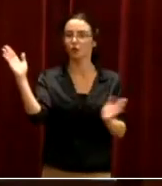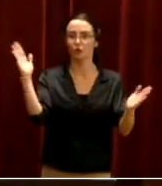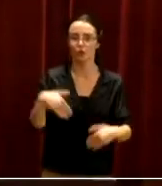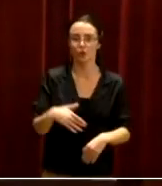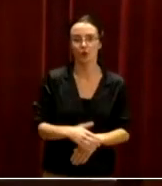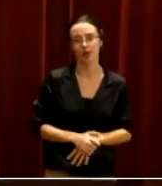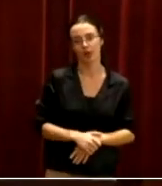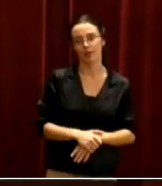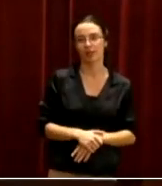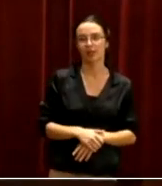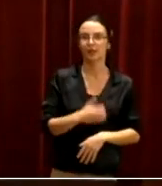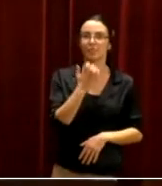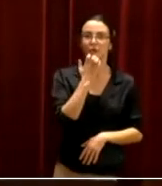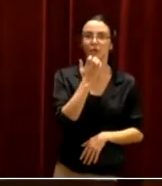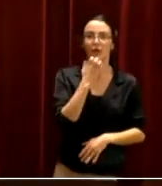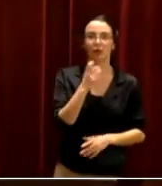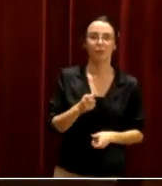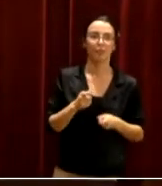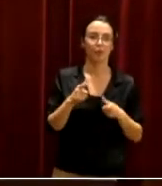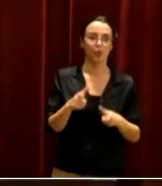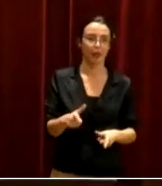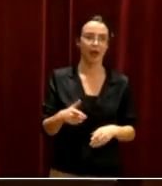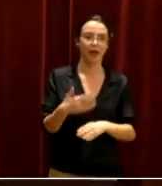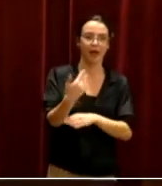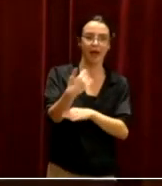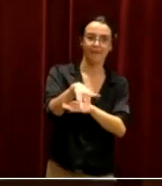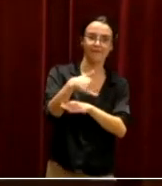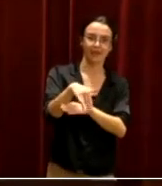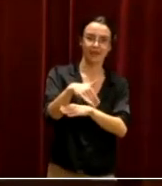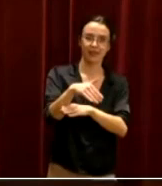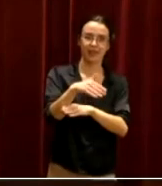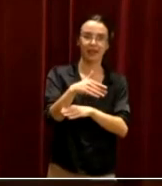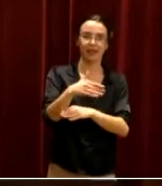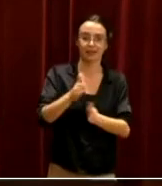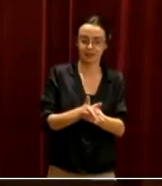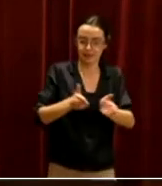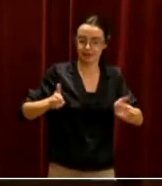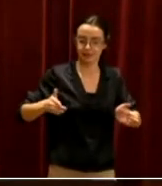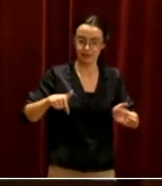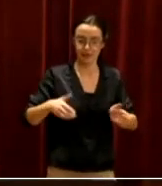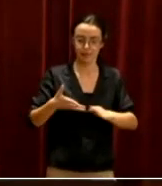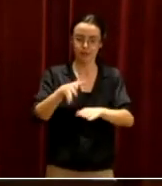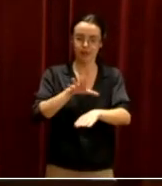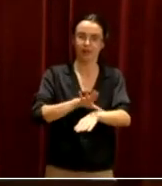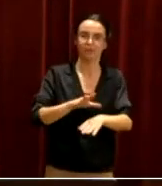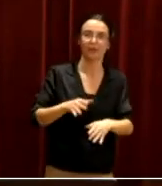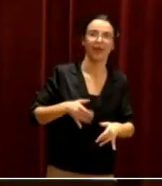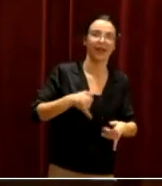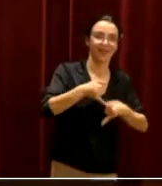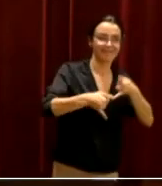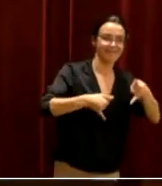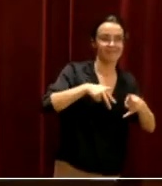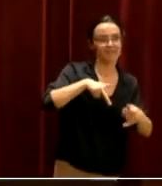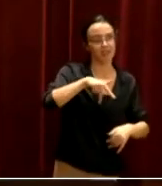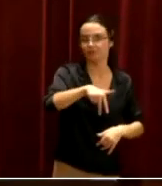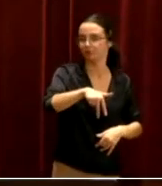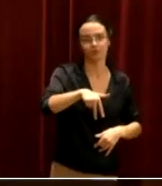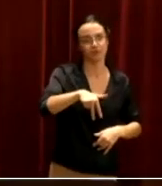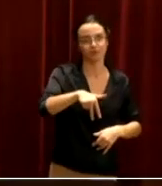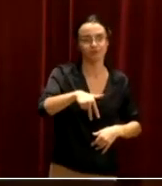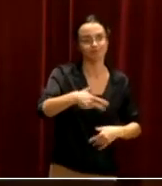impide plantear las avenidas de Palma como una vía de uso preferente para viandantes y bicicletas impide humanizar el